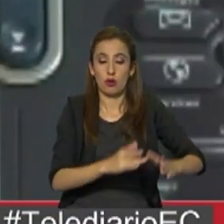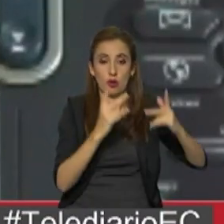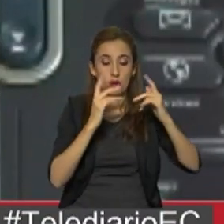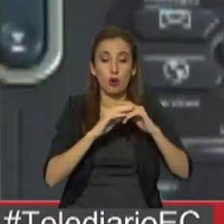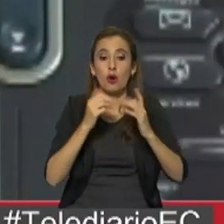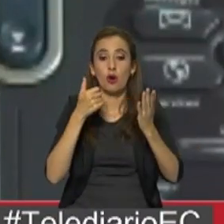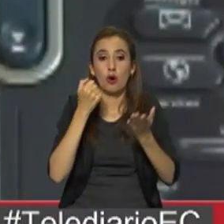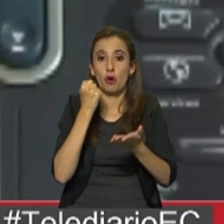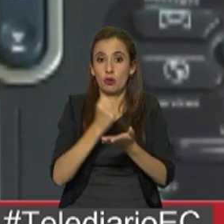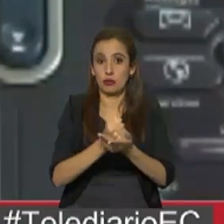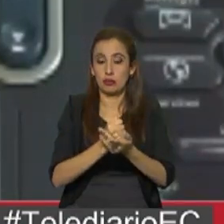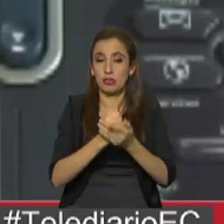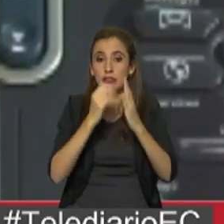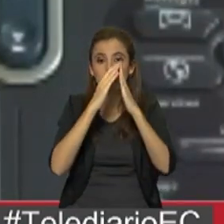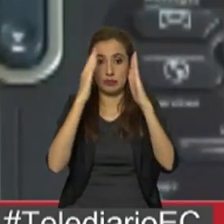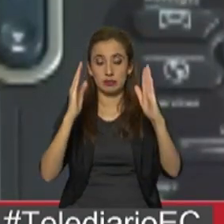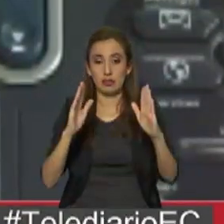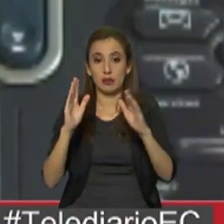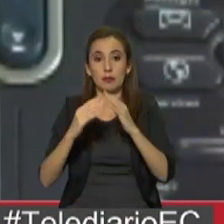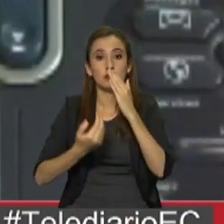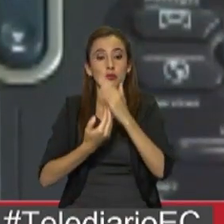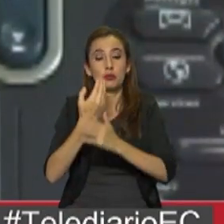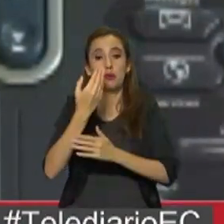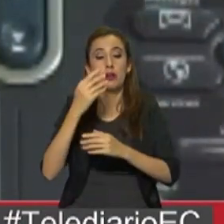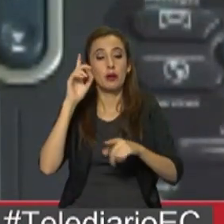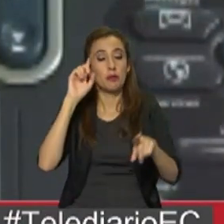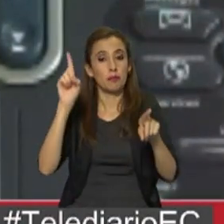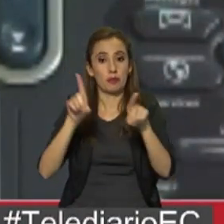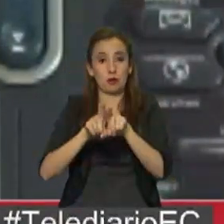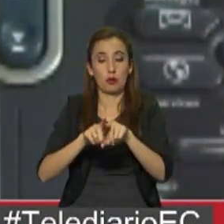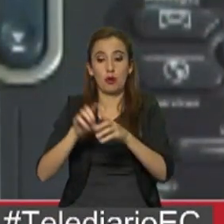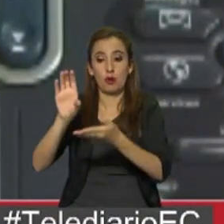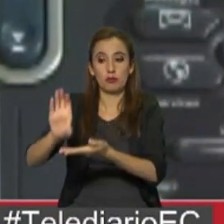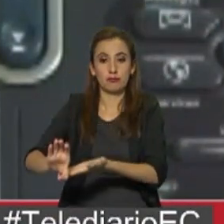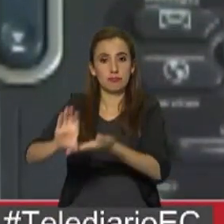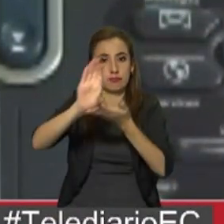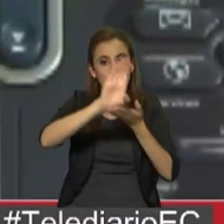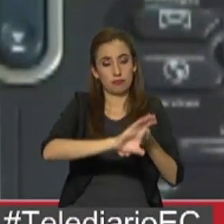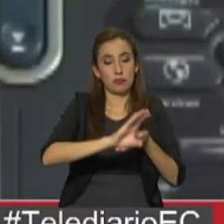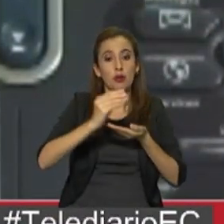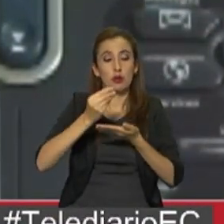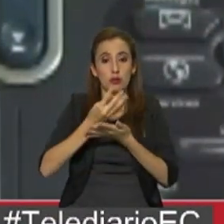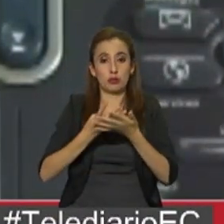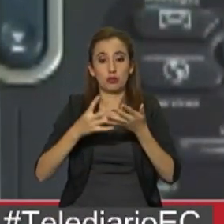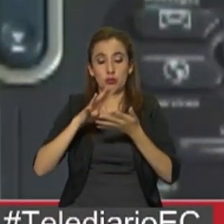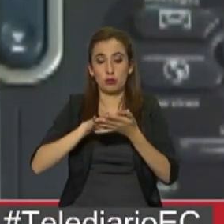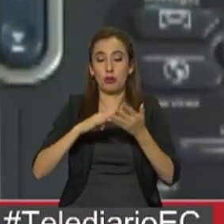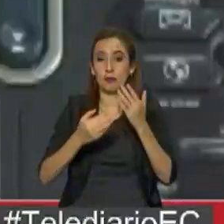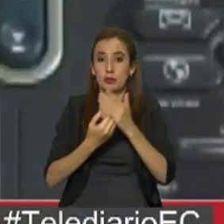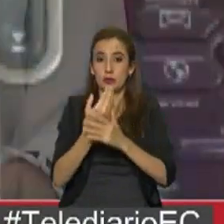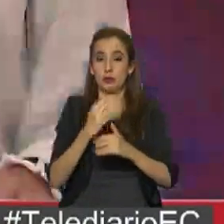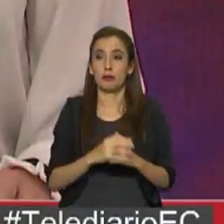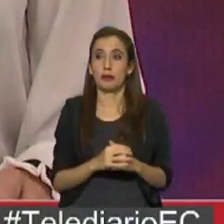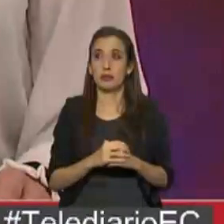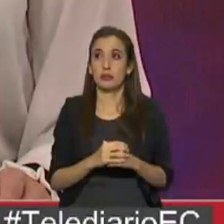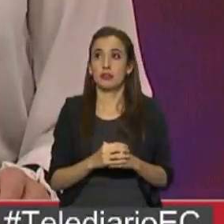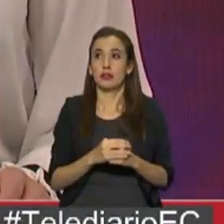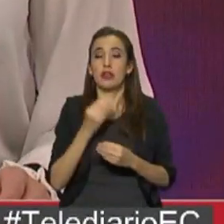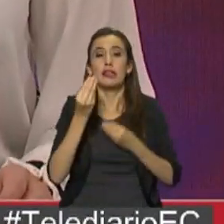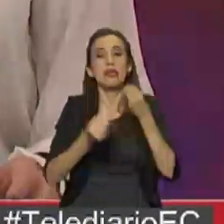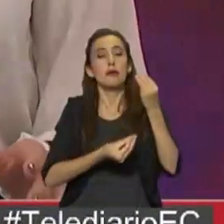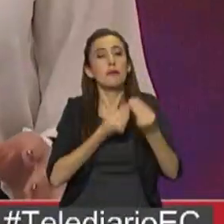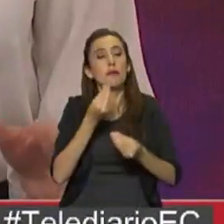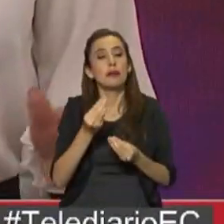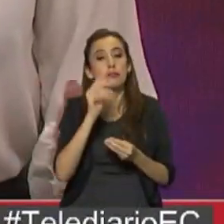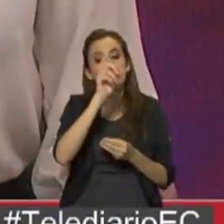propiedad ya que estaremos firmando un nuevo tipo de caño que implica una nueva tabla de amortización ingeniero qué pasa con aquellos trámites